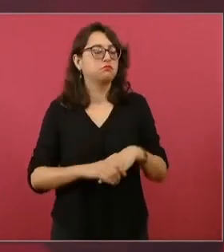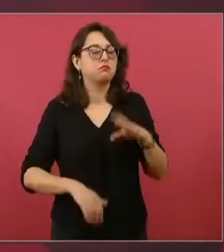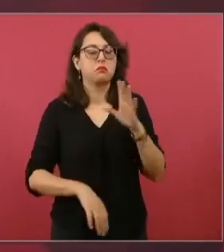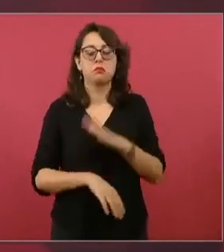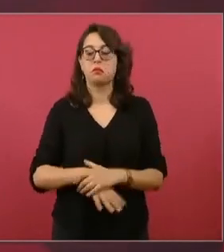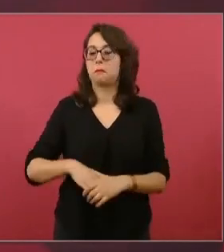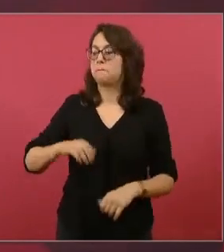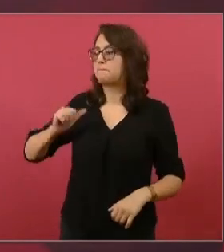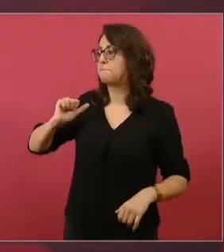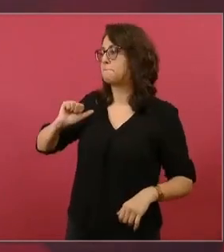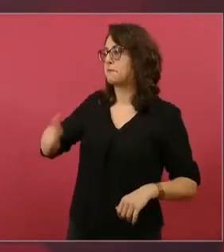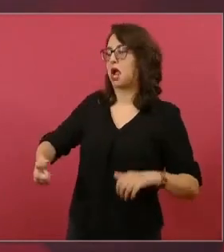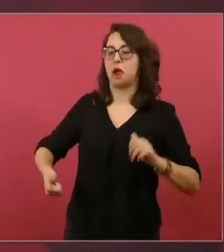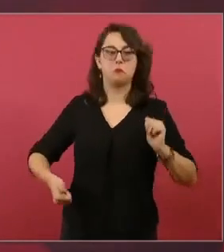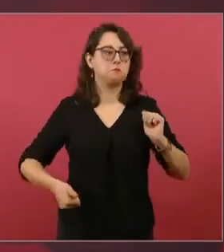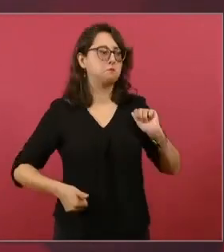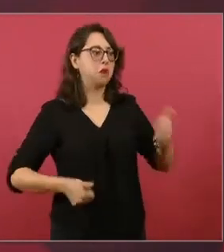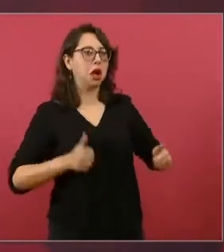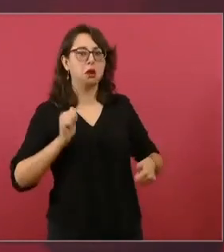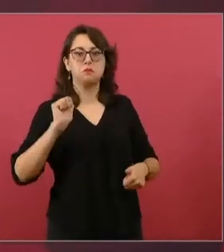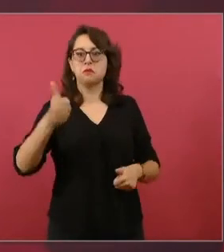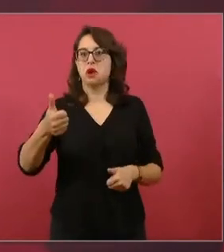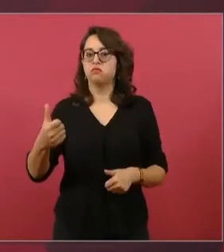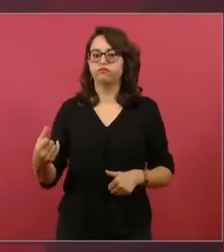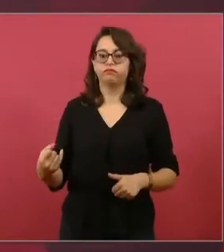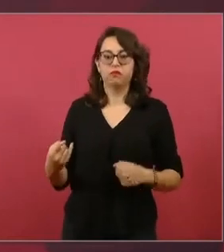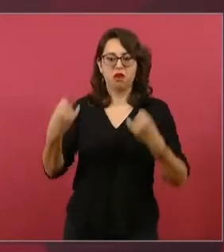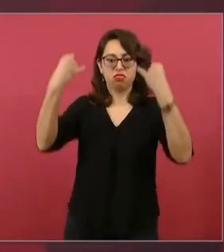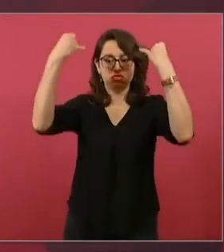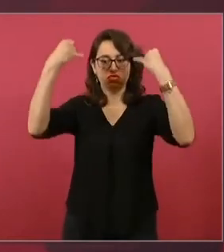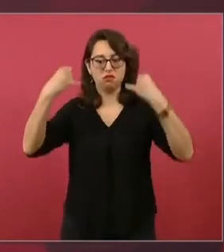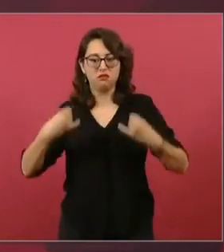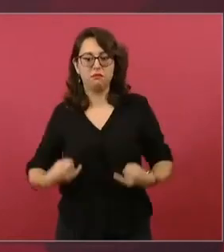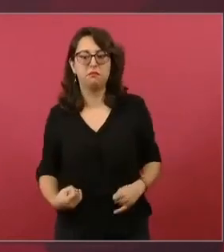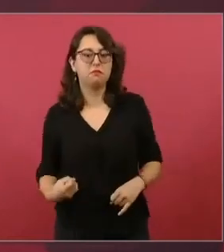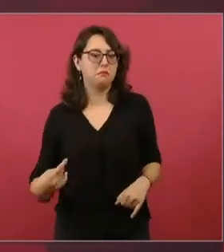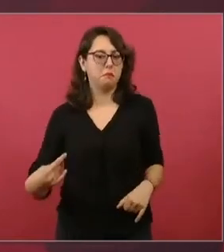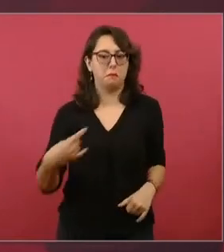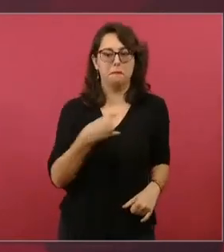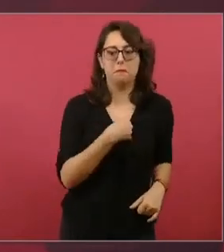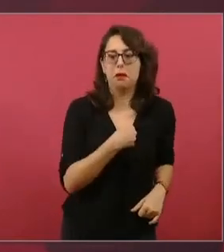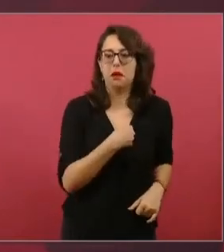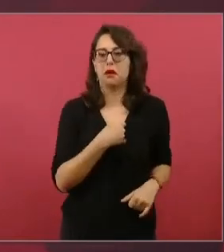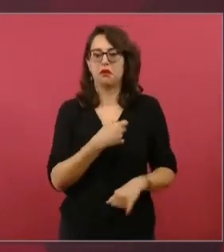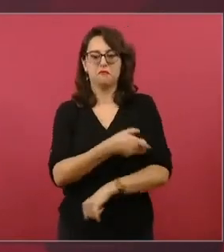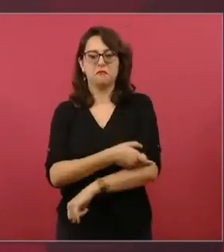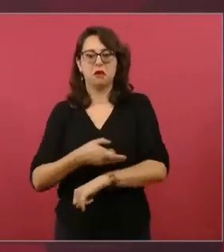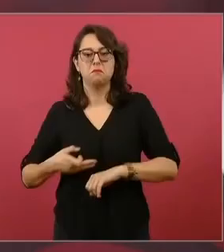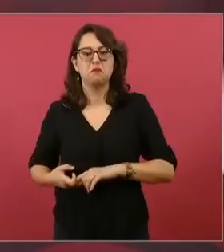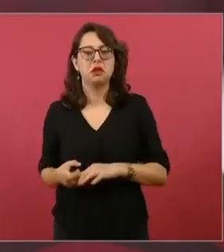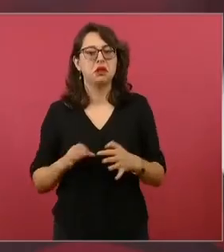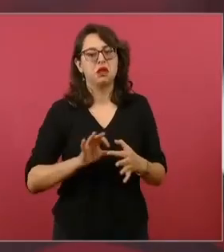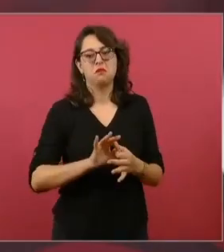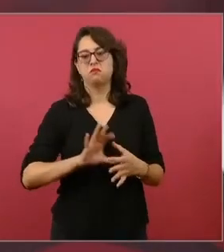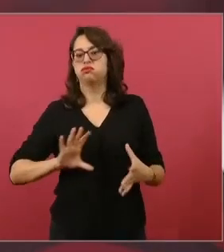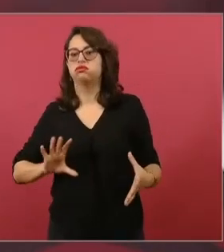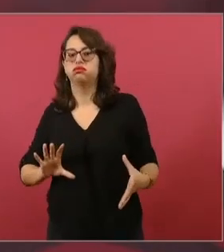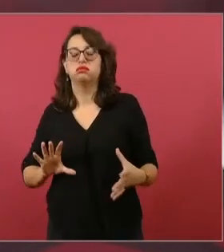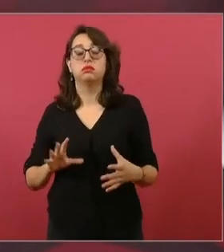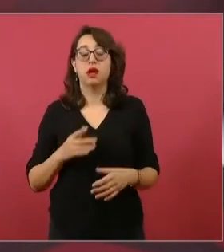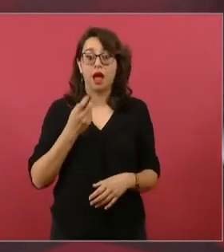donde está roto el tejido social, donde hay más desintegración de las familias.